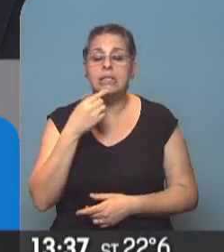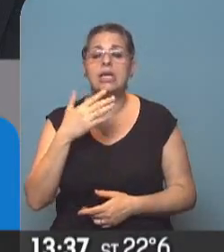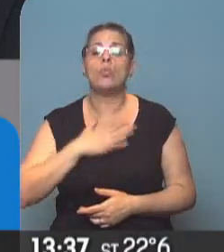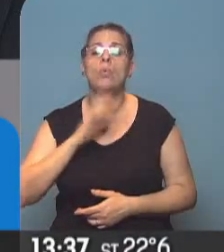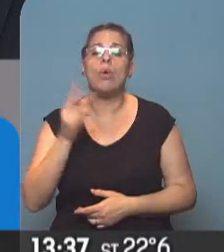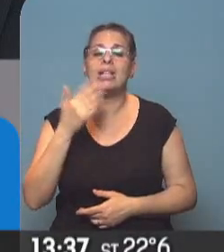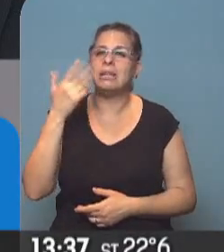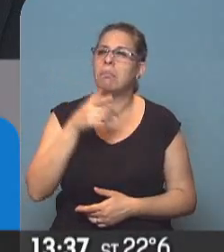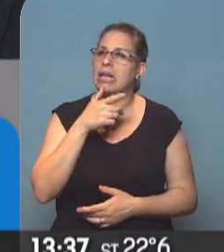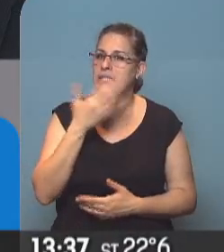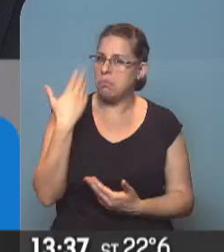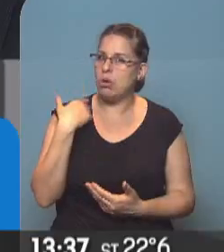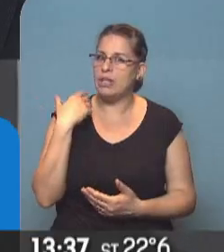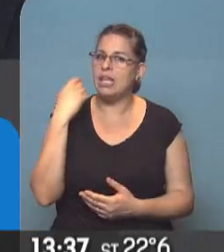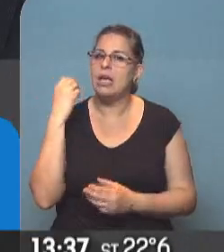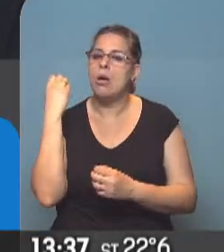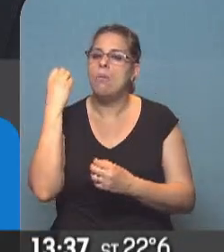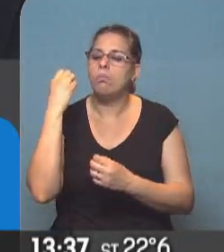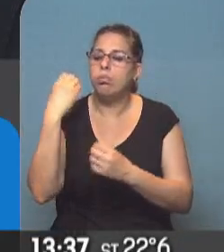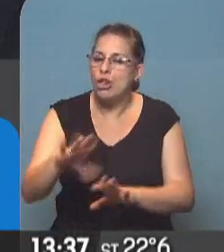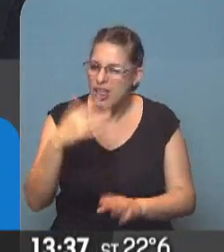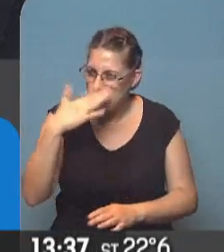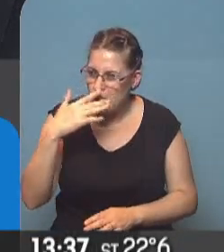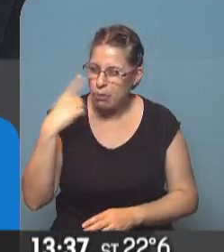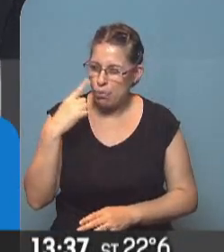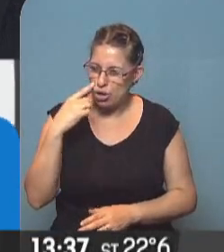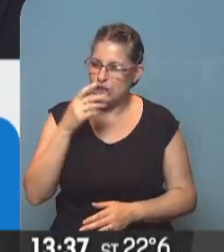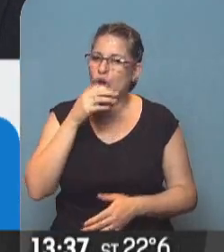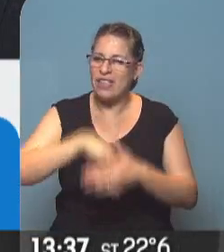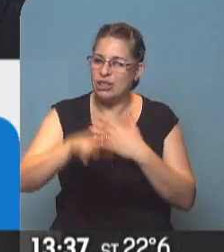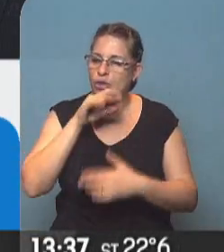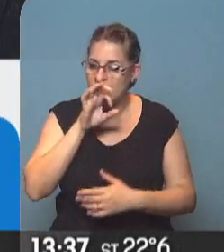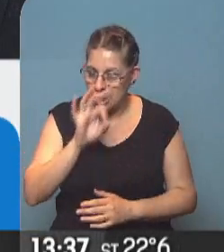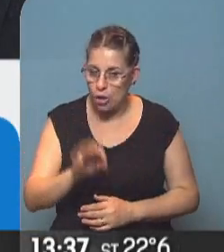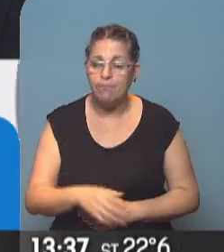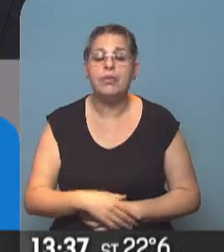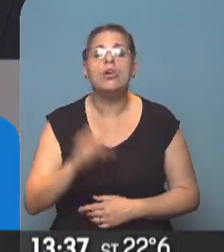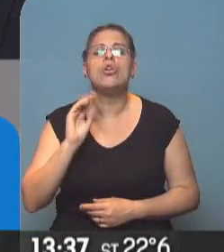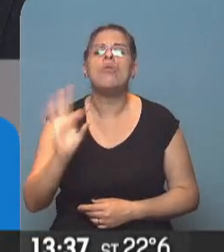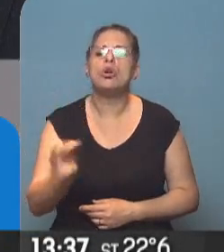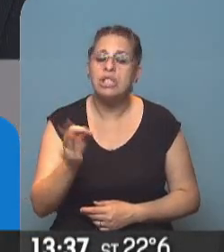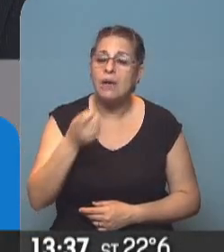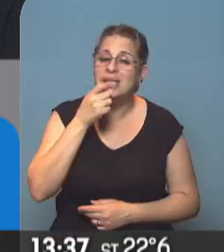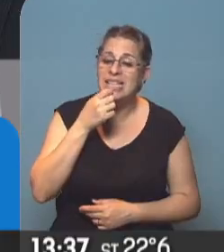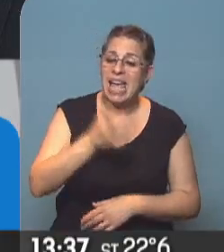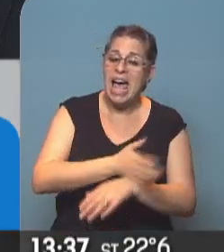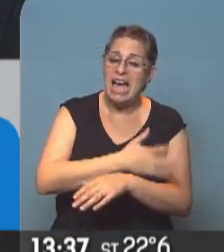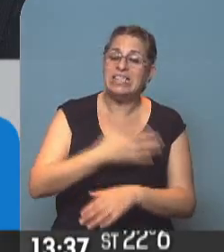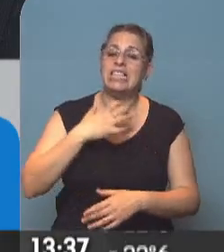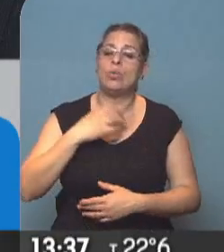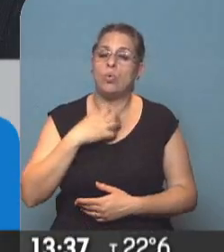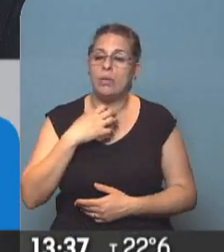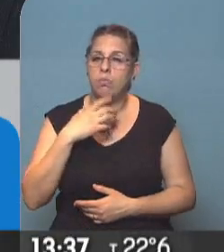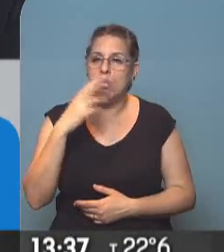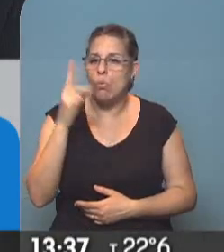haber sido plantado en el río Chubut, teniendo en cuenta el caso puntual de Santiago Maldonado. ¿Cómo se puede determinar si el cuerpo fue puesto allí en los